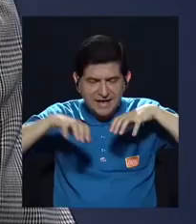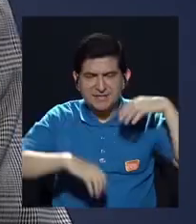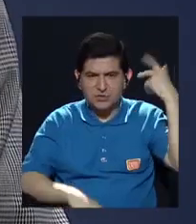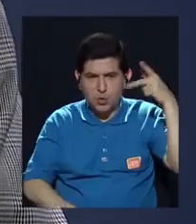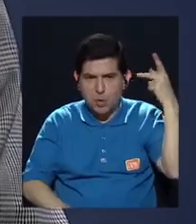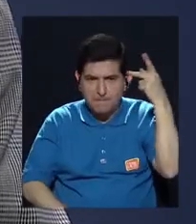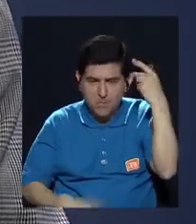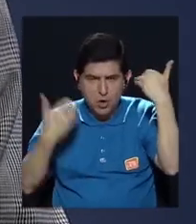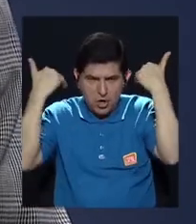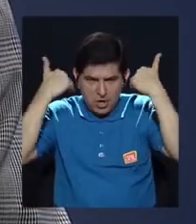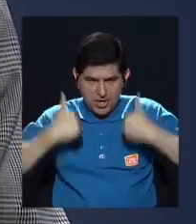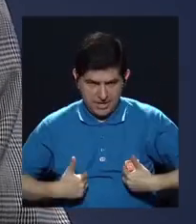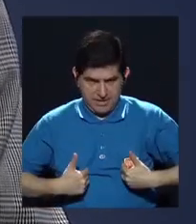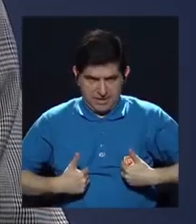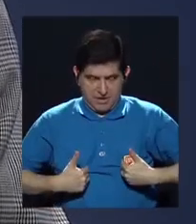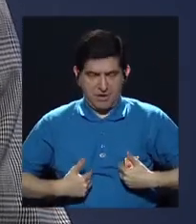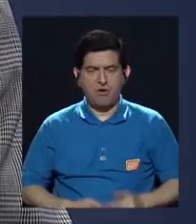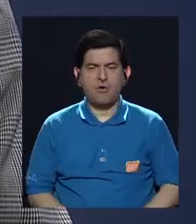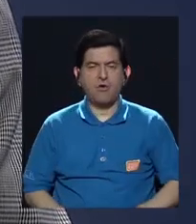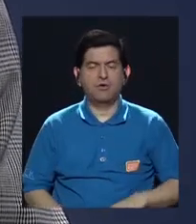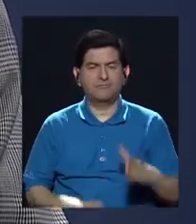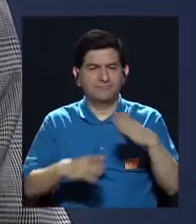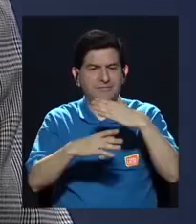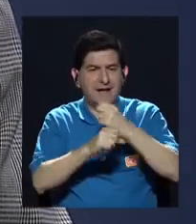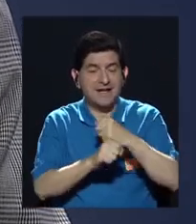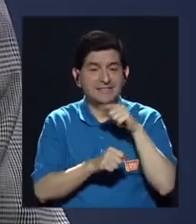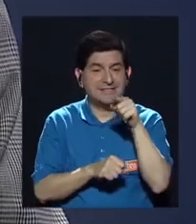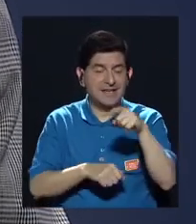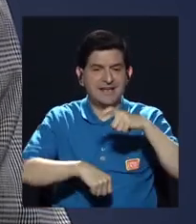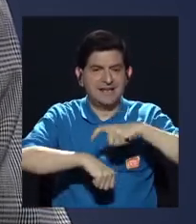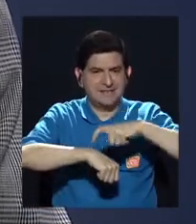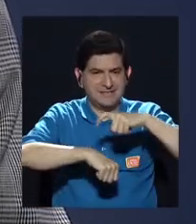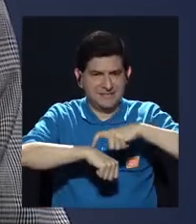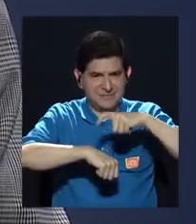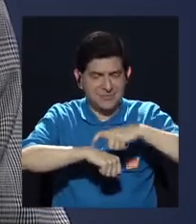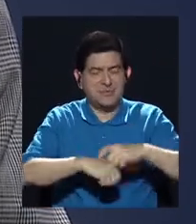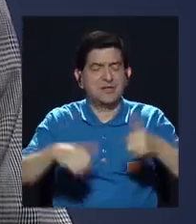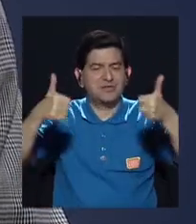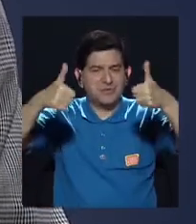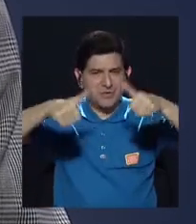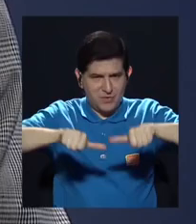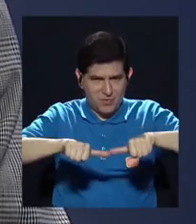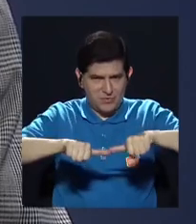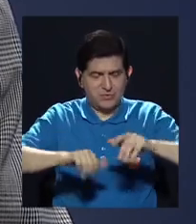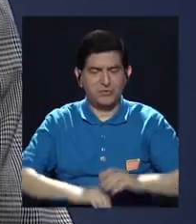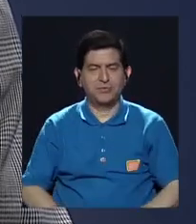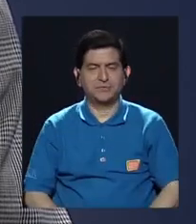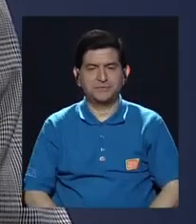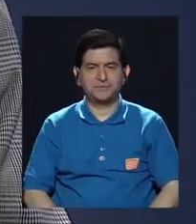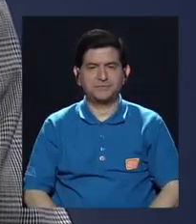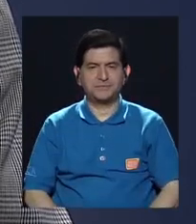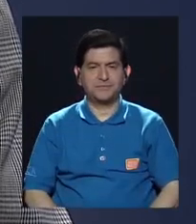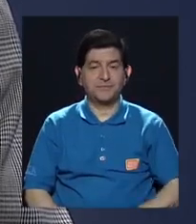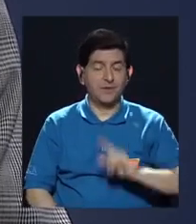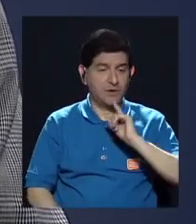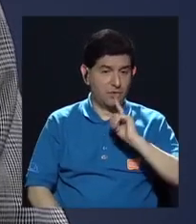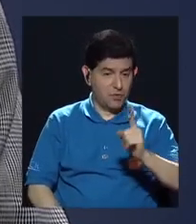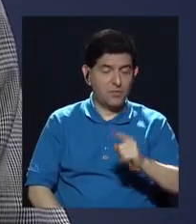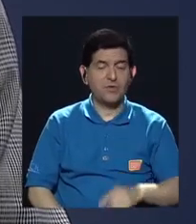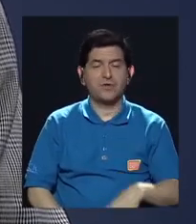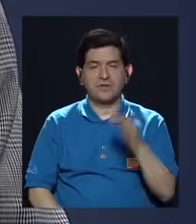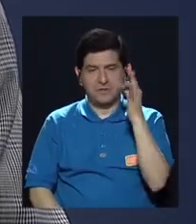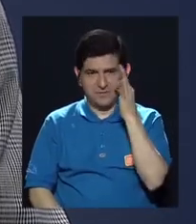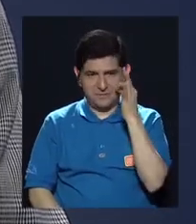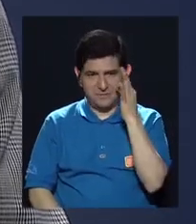operativo, político y humano también se realizó ese pacto, que como lo dice